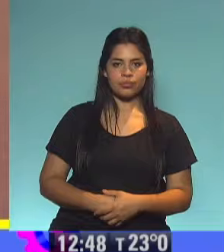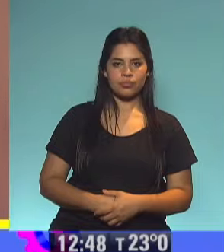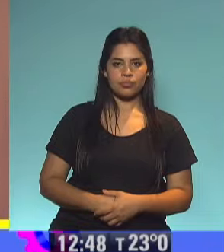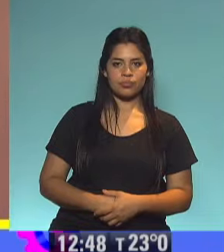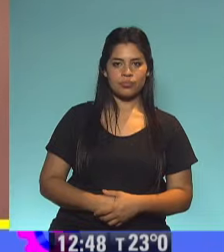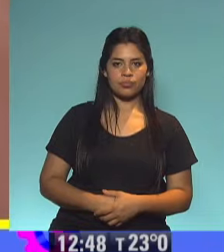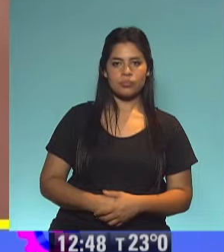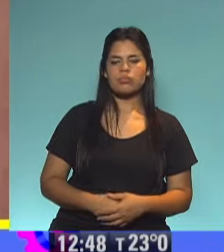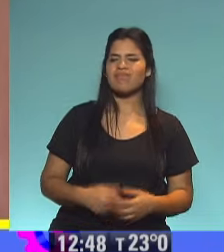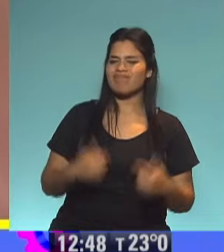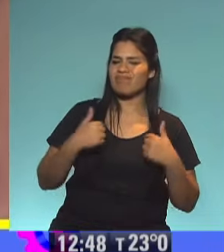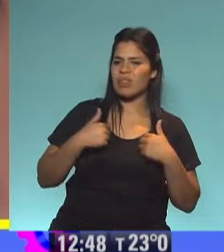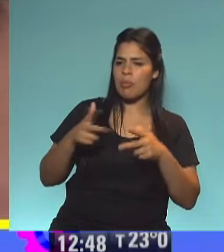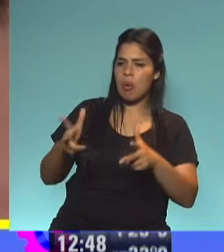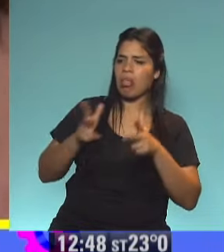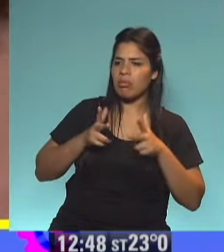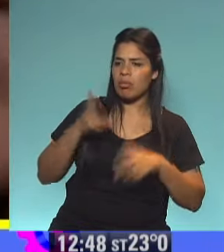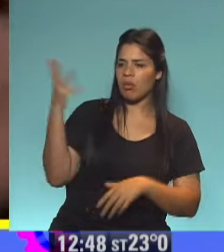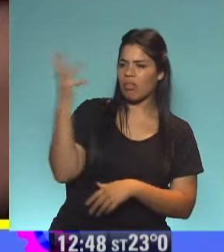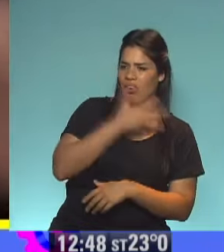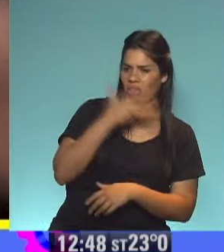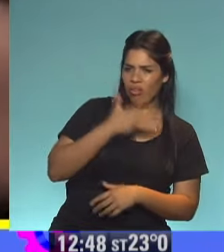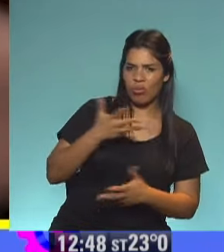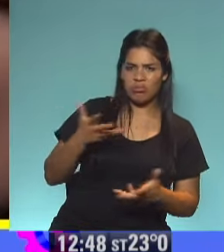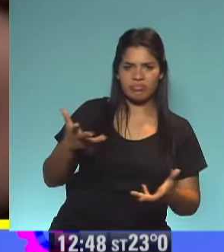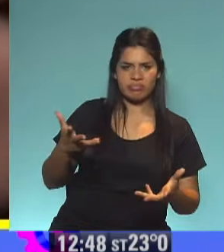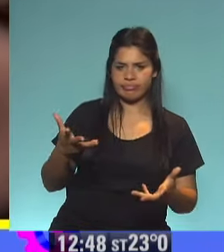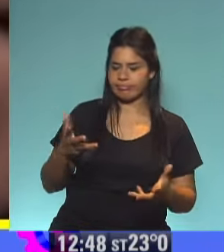A uno le dicen negro y que está mal